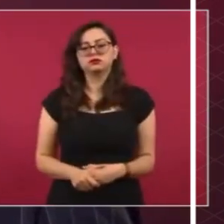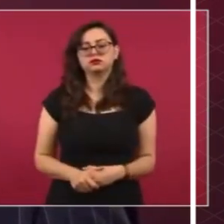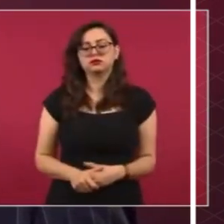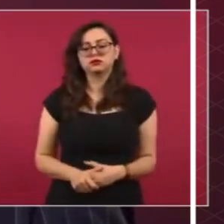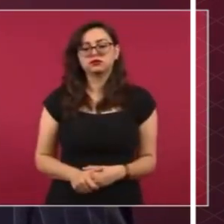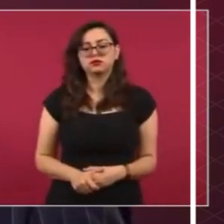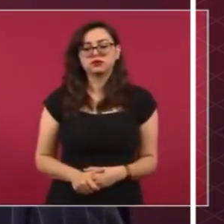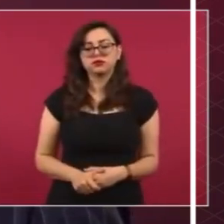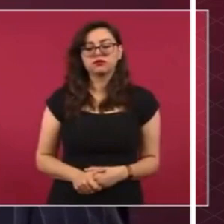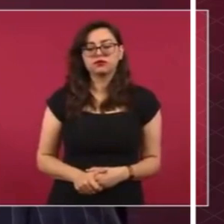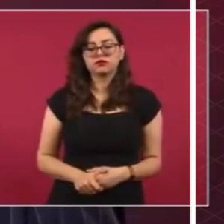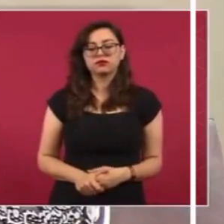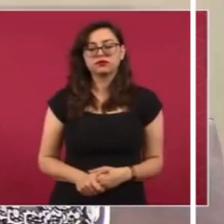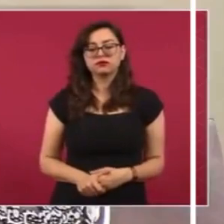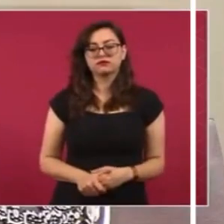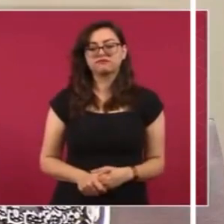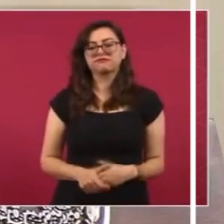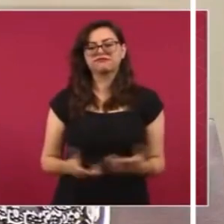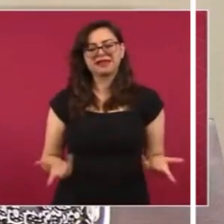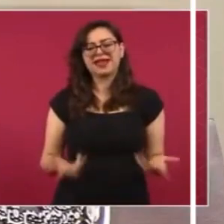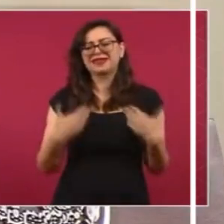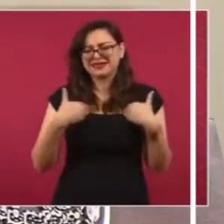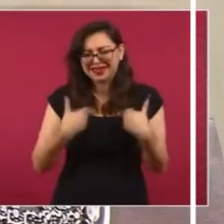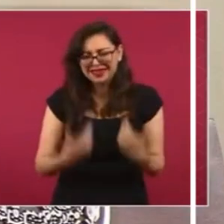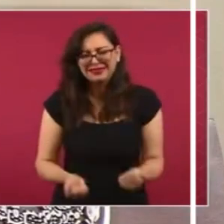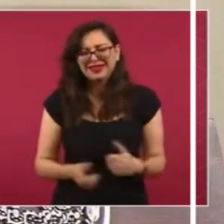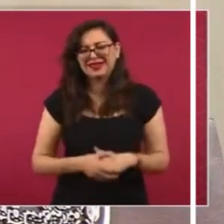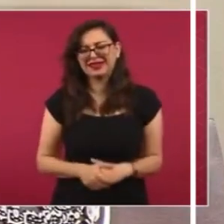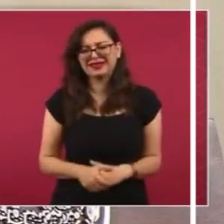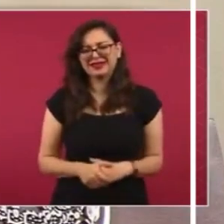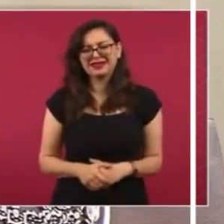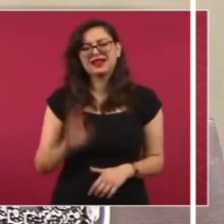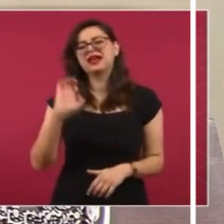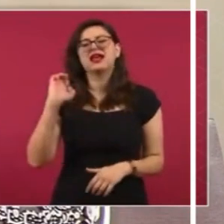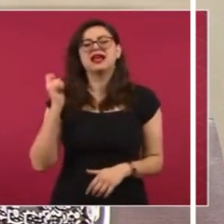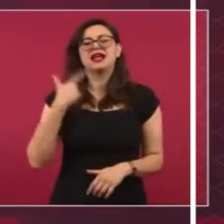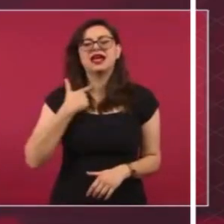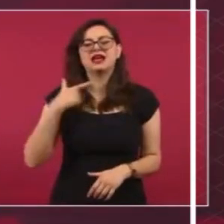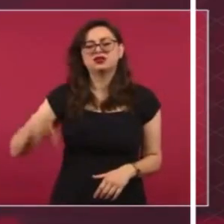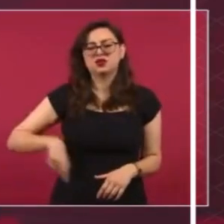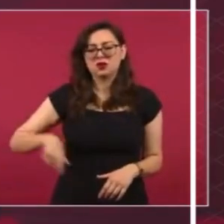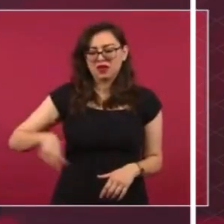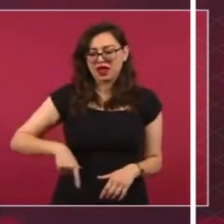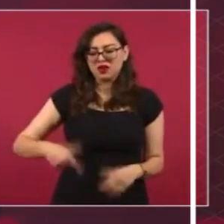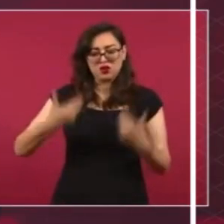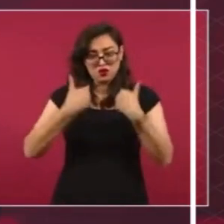decir, no somos iguales. Si por eso no han podido,